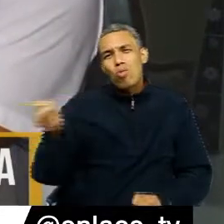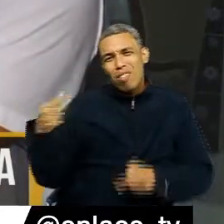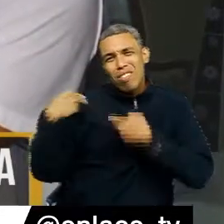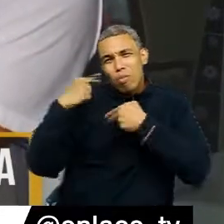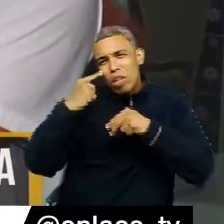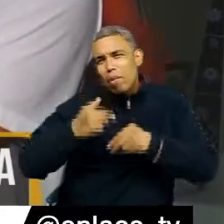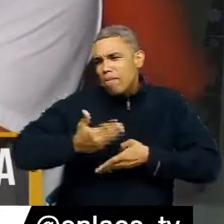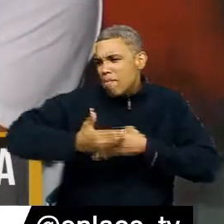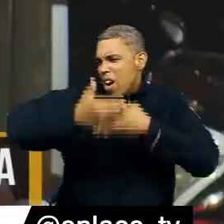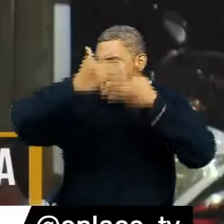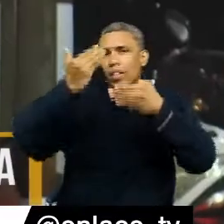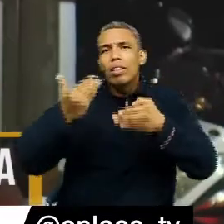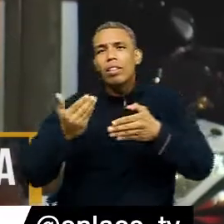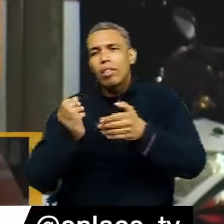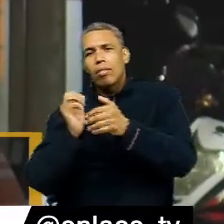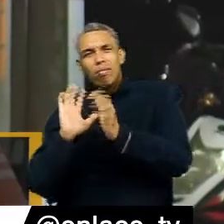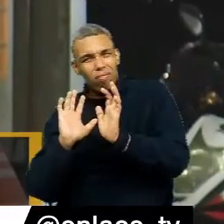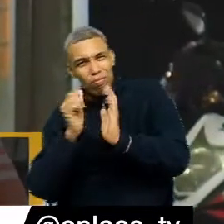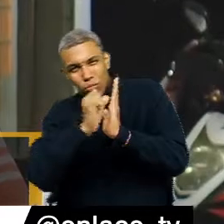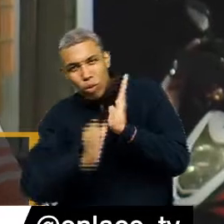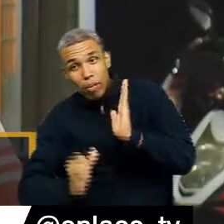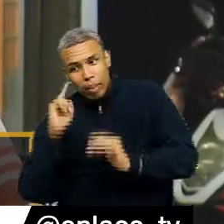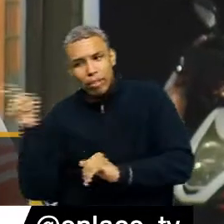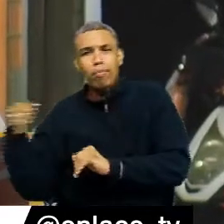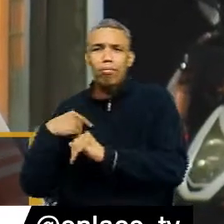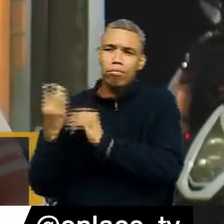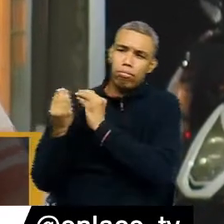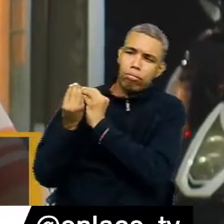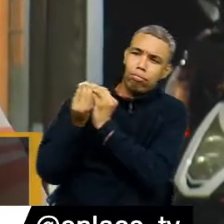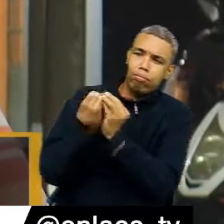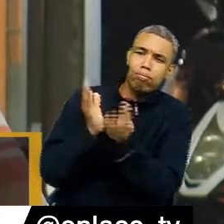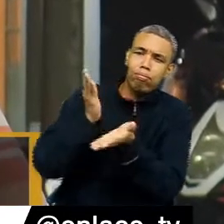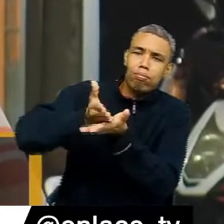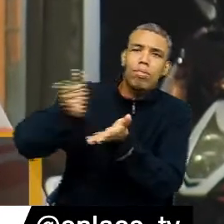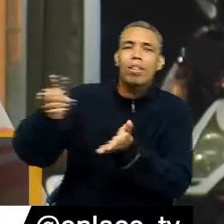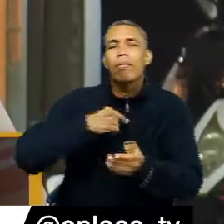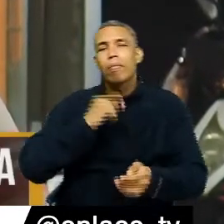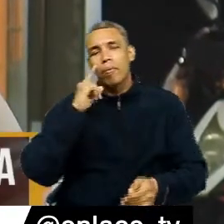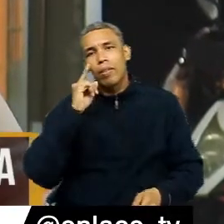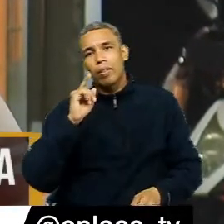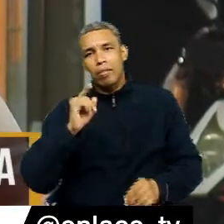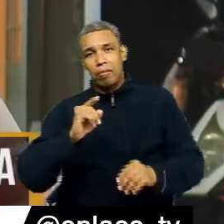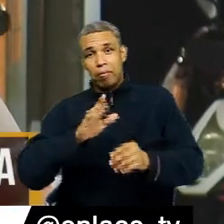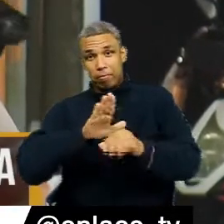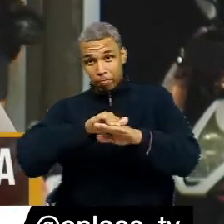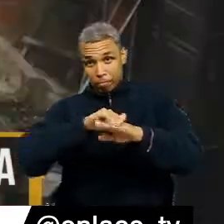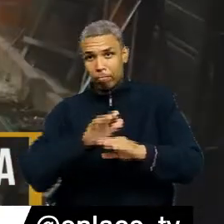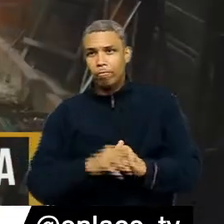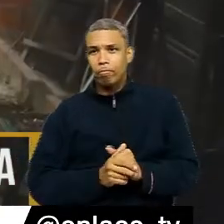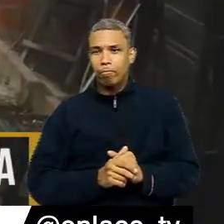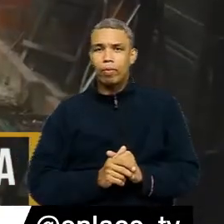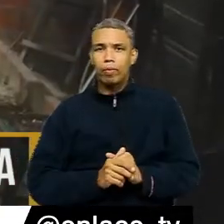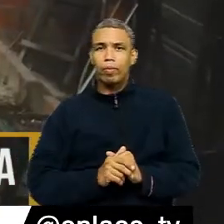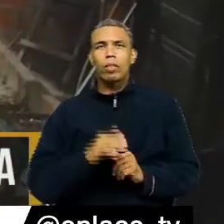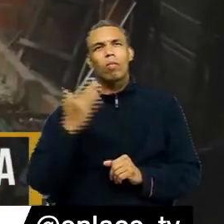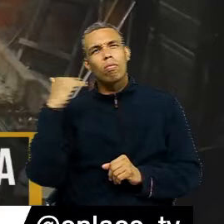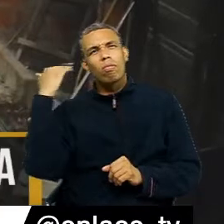modificación de la legalización. Vamos a hacer unos cambios normativos para unos ajustes a la legalización que se hizo en el